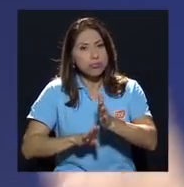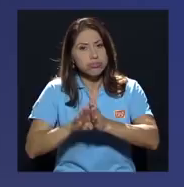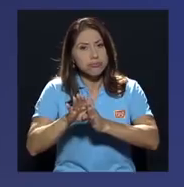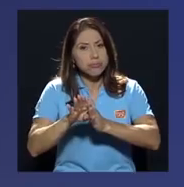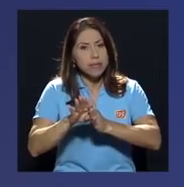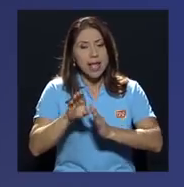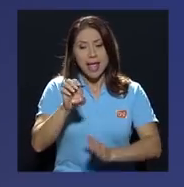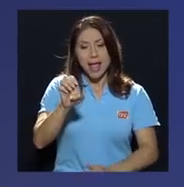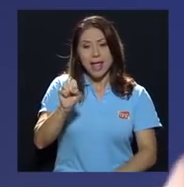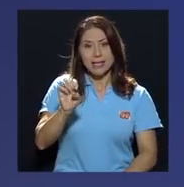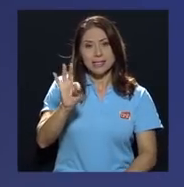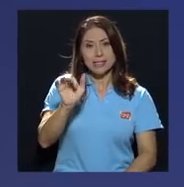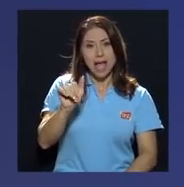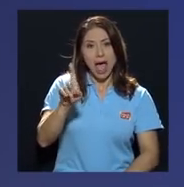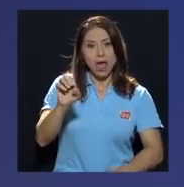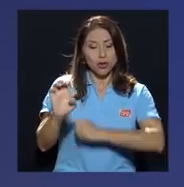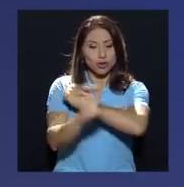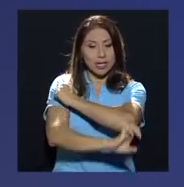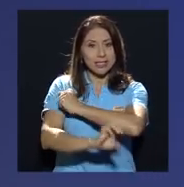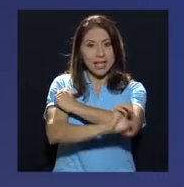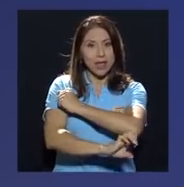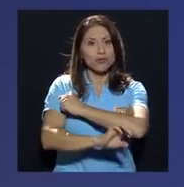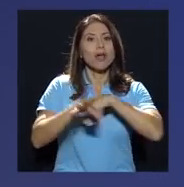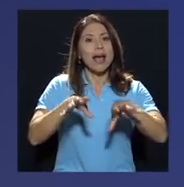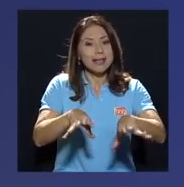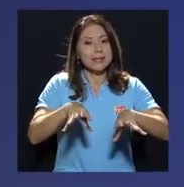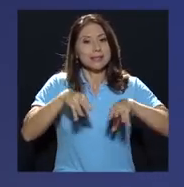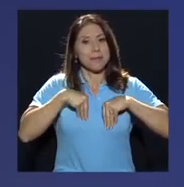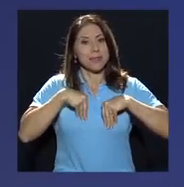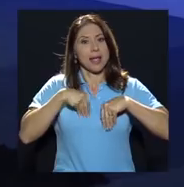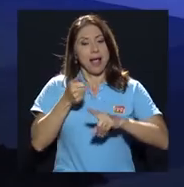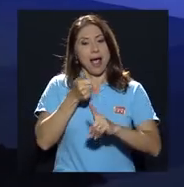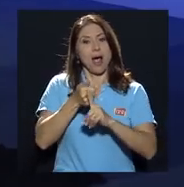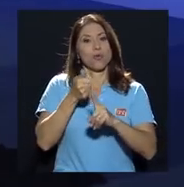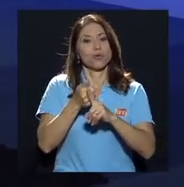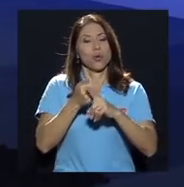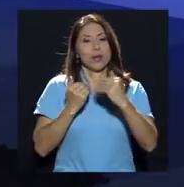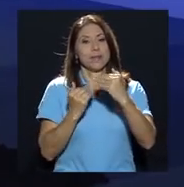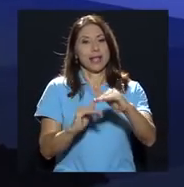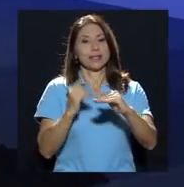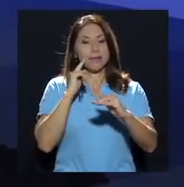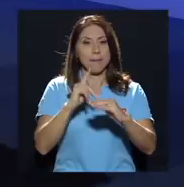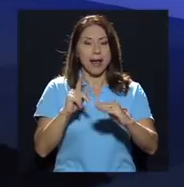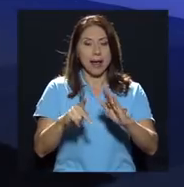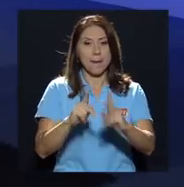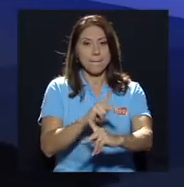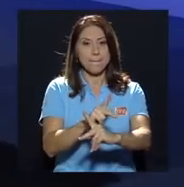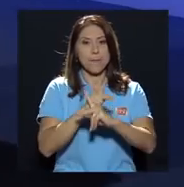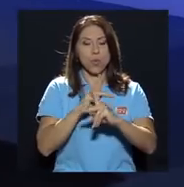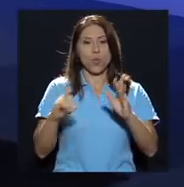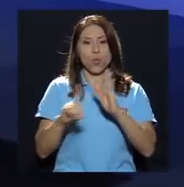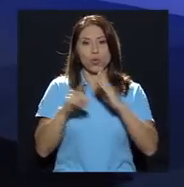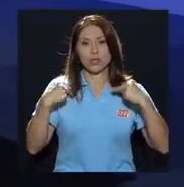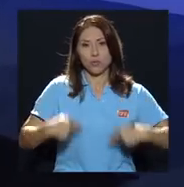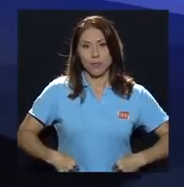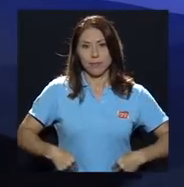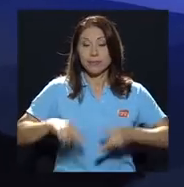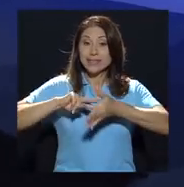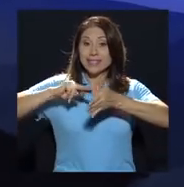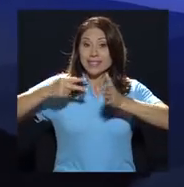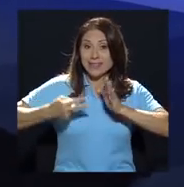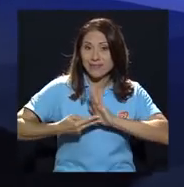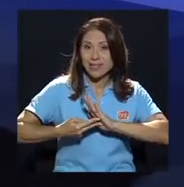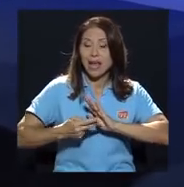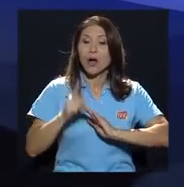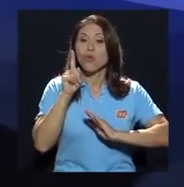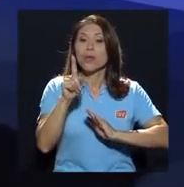empieza a evolucionar y los estados aceptan autolimitarse para proteger los derechos urbanos o sea